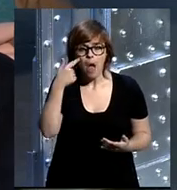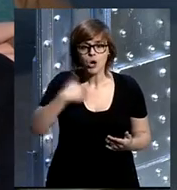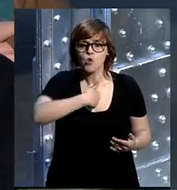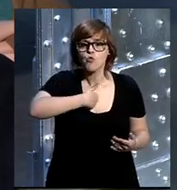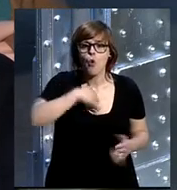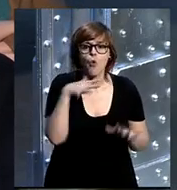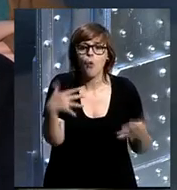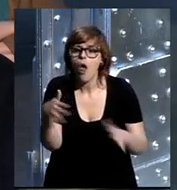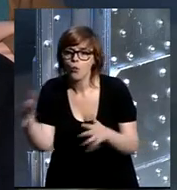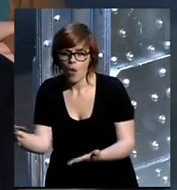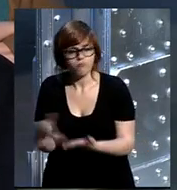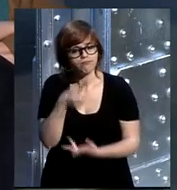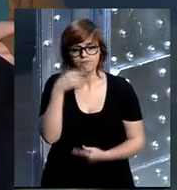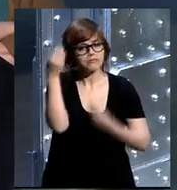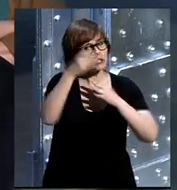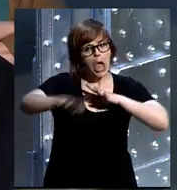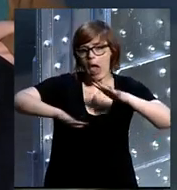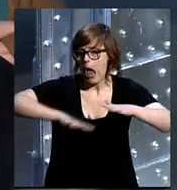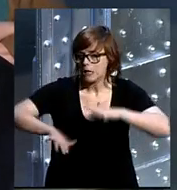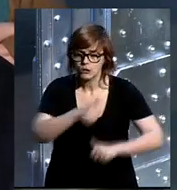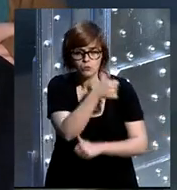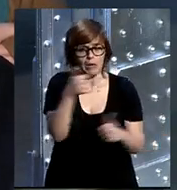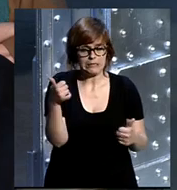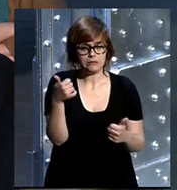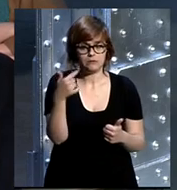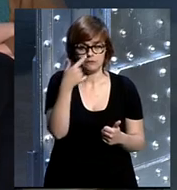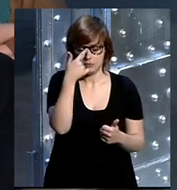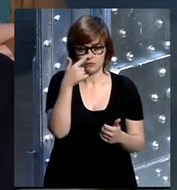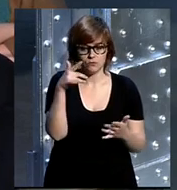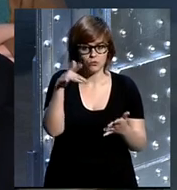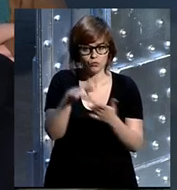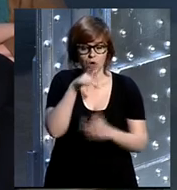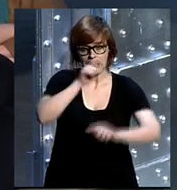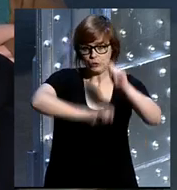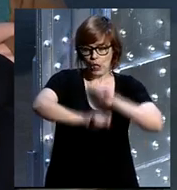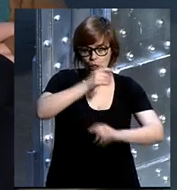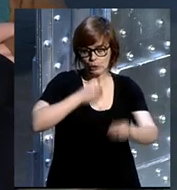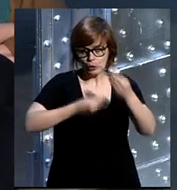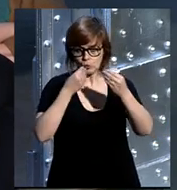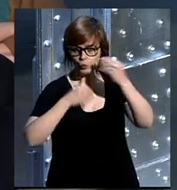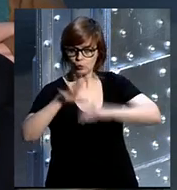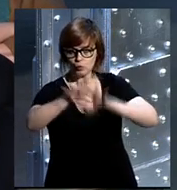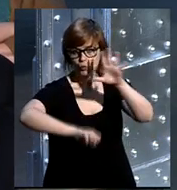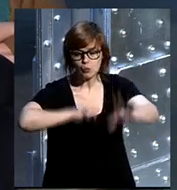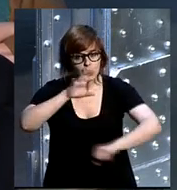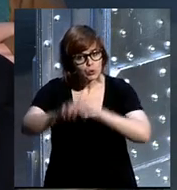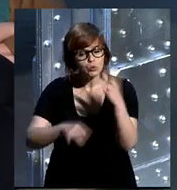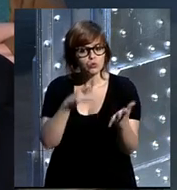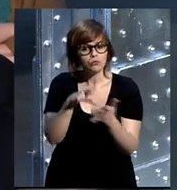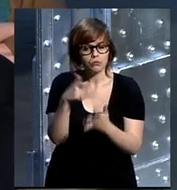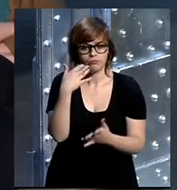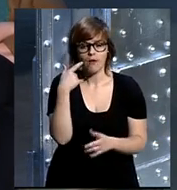activo en el sentido, vamos a ver, las organizaciones de consumidores, por supuesto, pues van a ver a